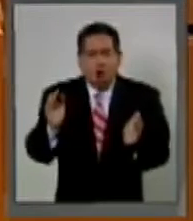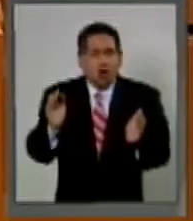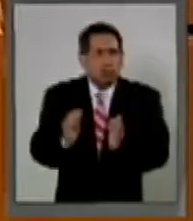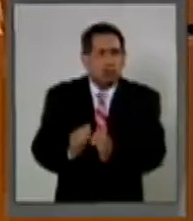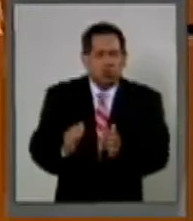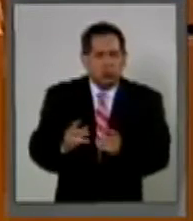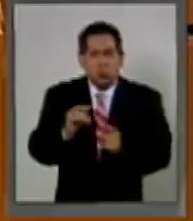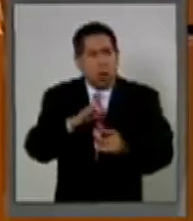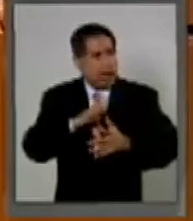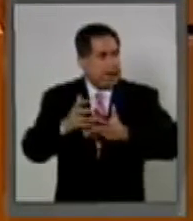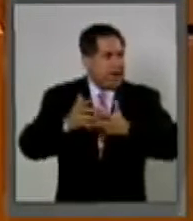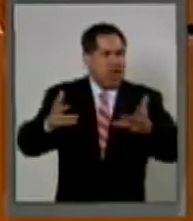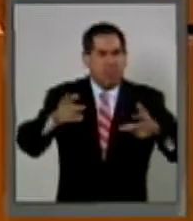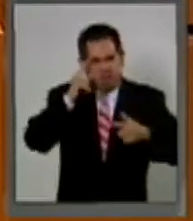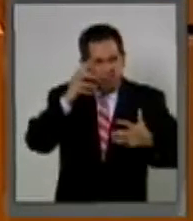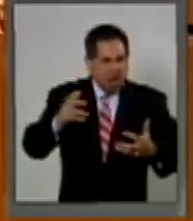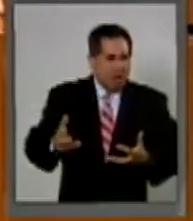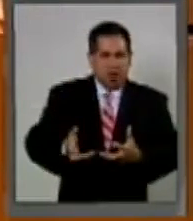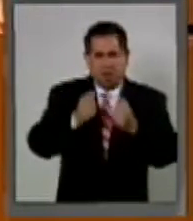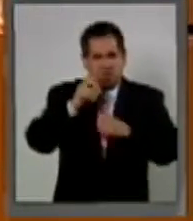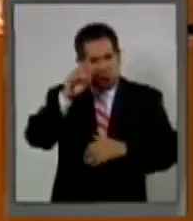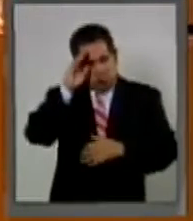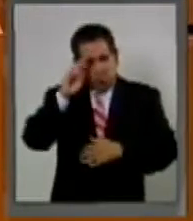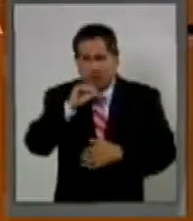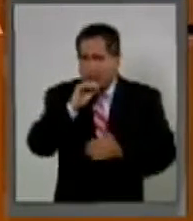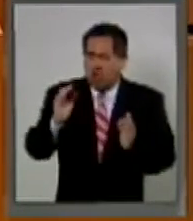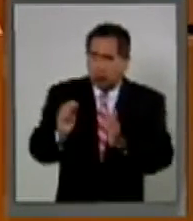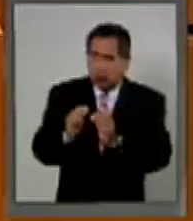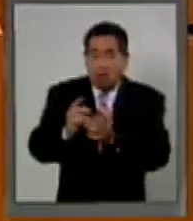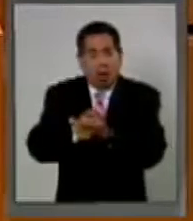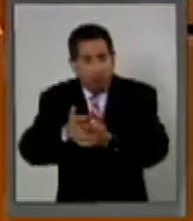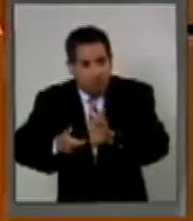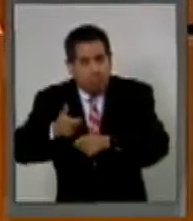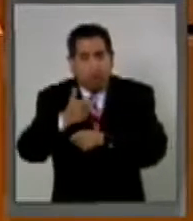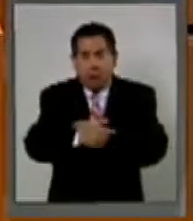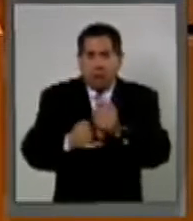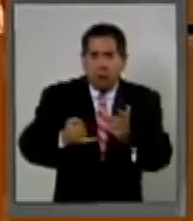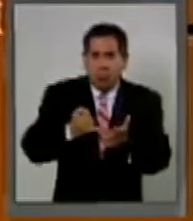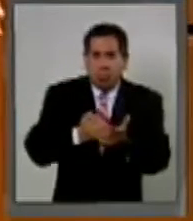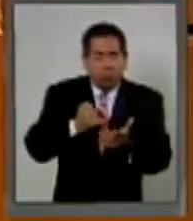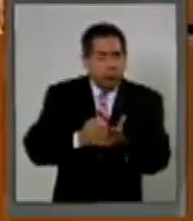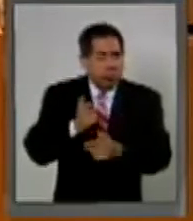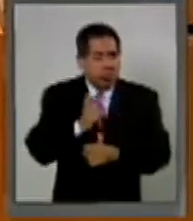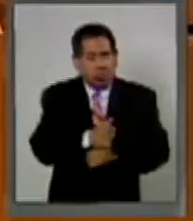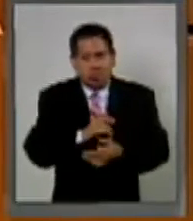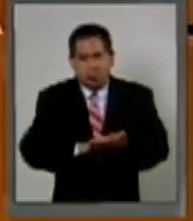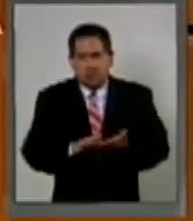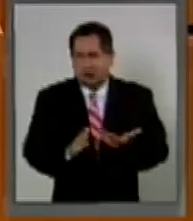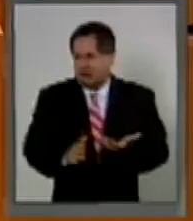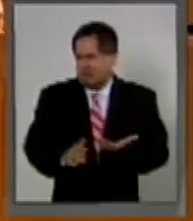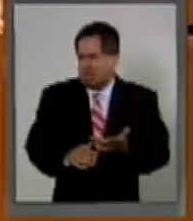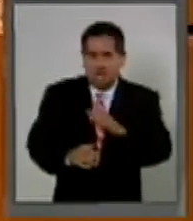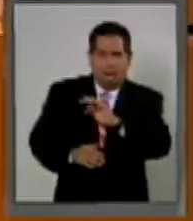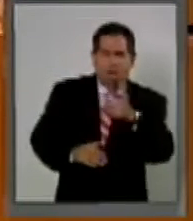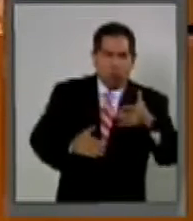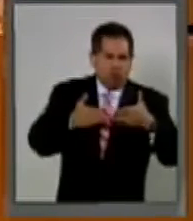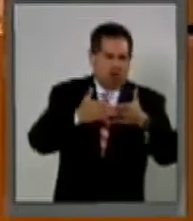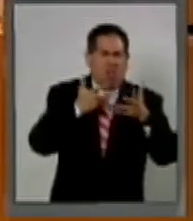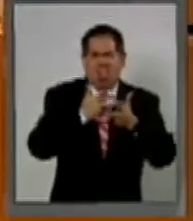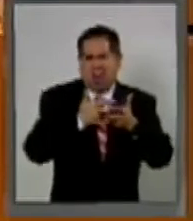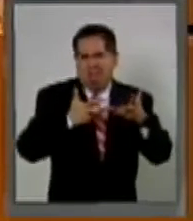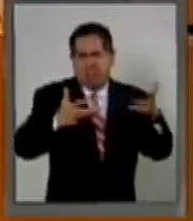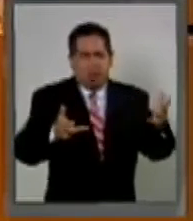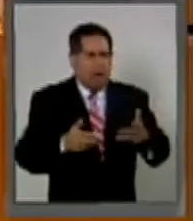a las dimensiones de arqueo bruto, como lo que sí se dedican, sí lo tienen los que se dedican